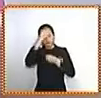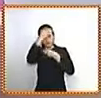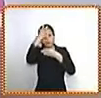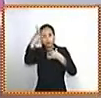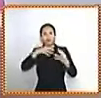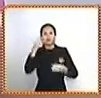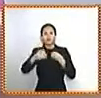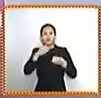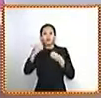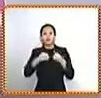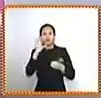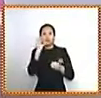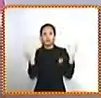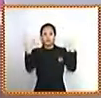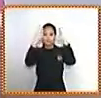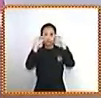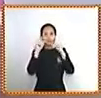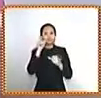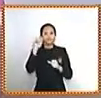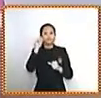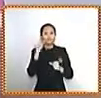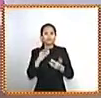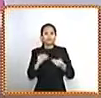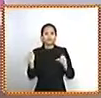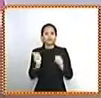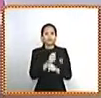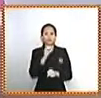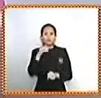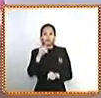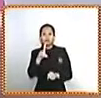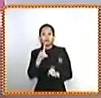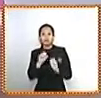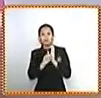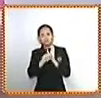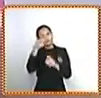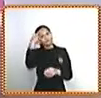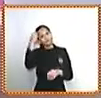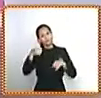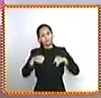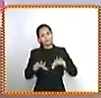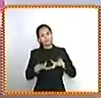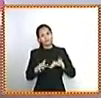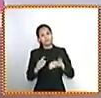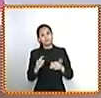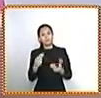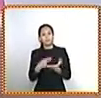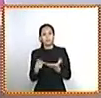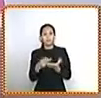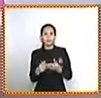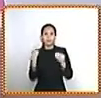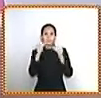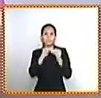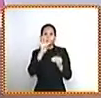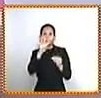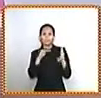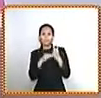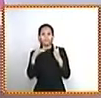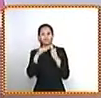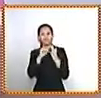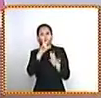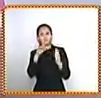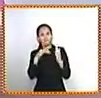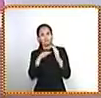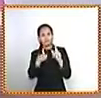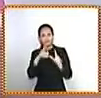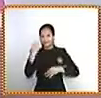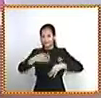en el sorteo de las 9 de la noche, el número ganador fue 01 con su símbolo de sueños pies, con el que se pagaron más de 4.200.000 empiras.